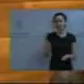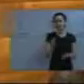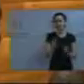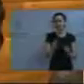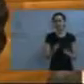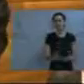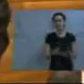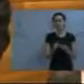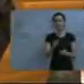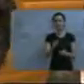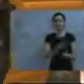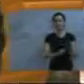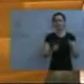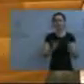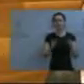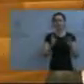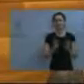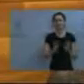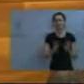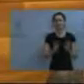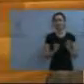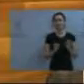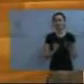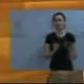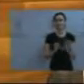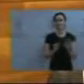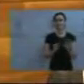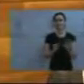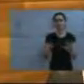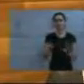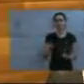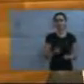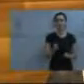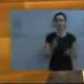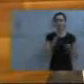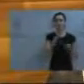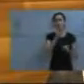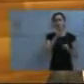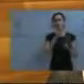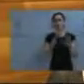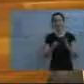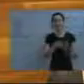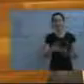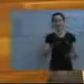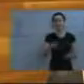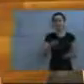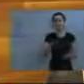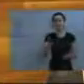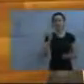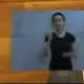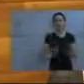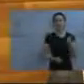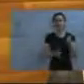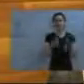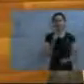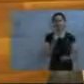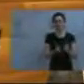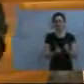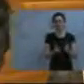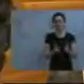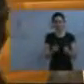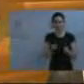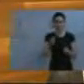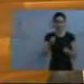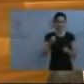prórrogas o modificaciones, los lotes pueden alcanzar el valor de 48 millones de euros, solo de ese concurso. Que yo sepa, usted me